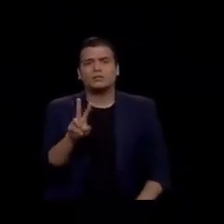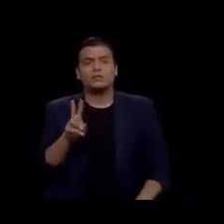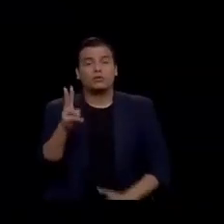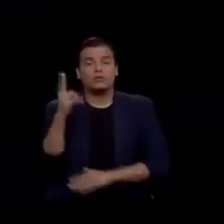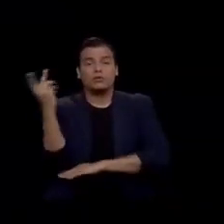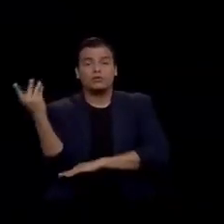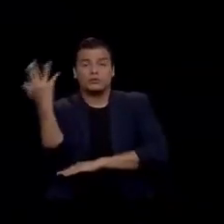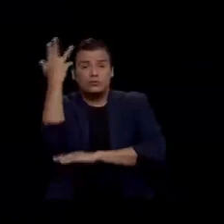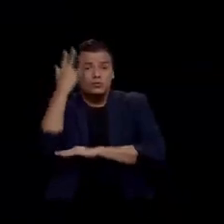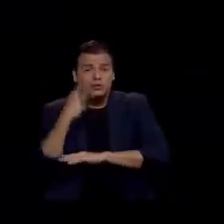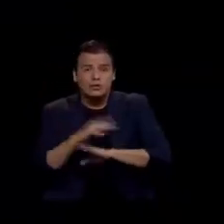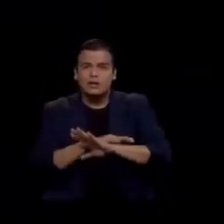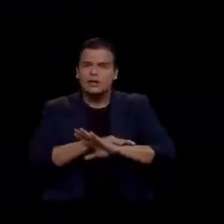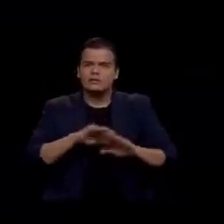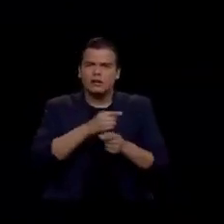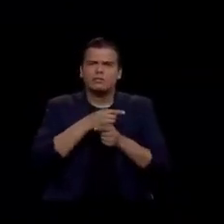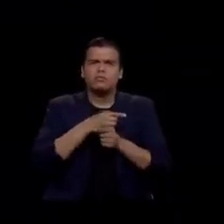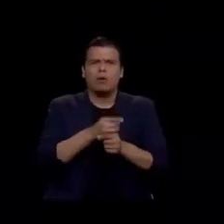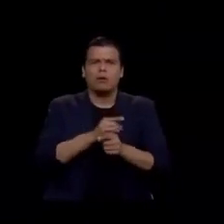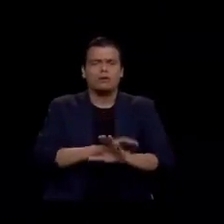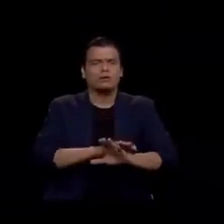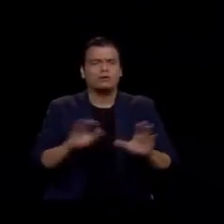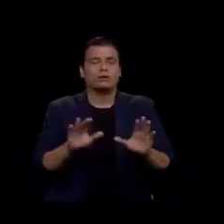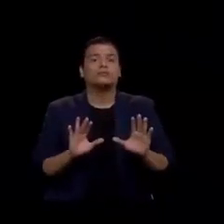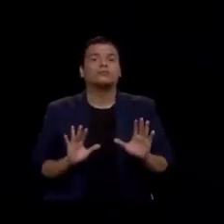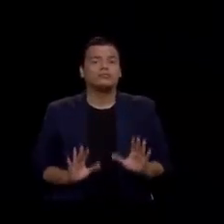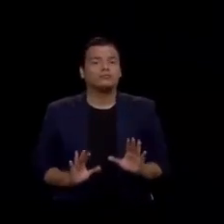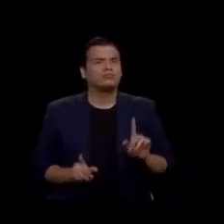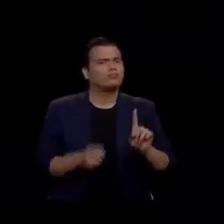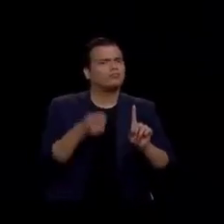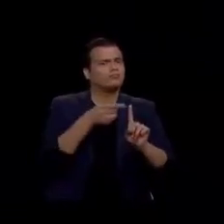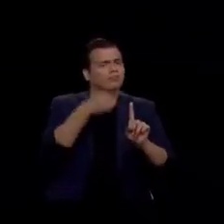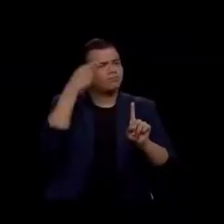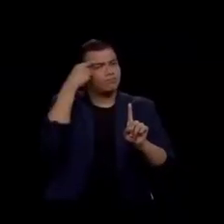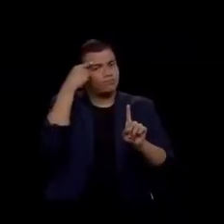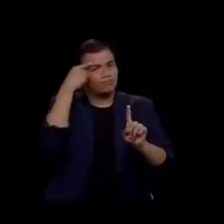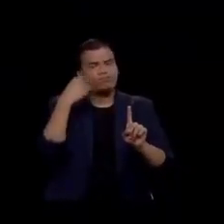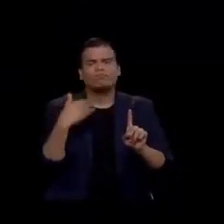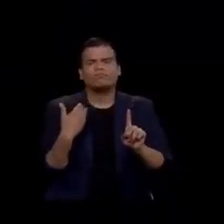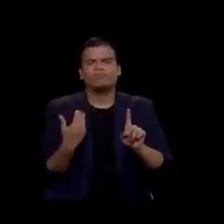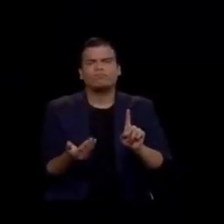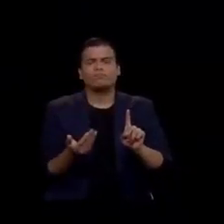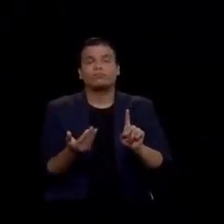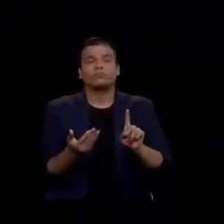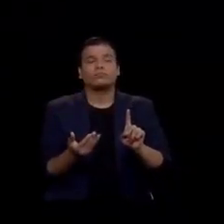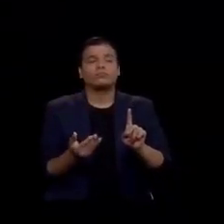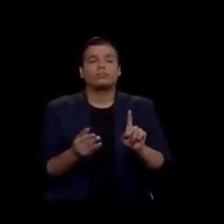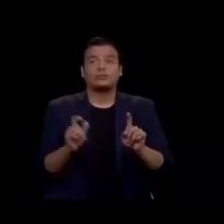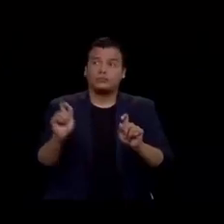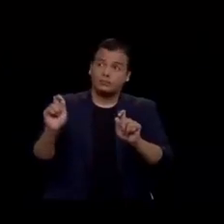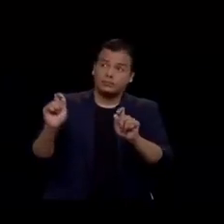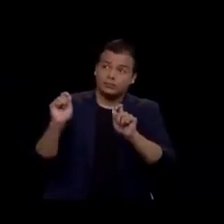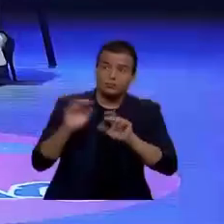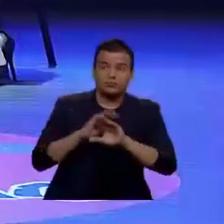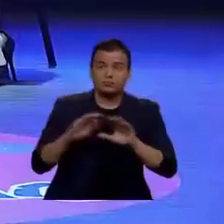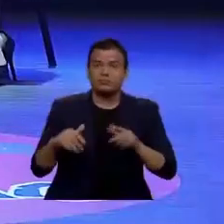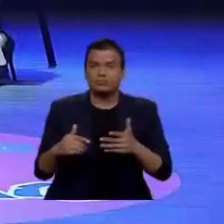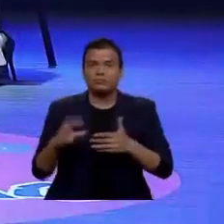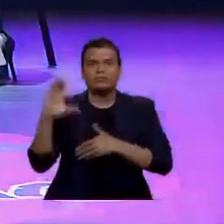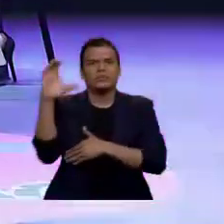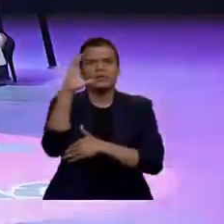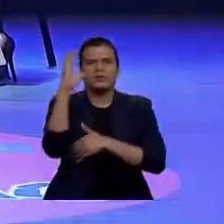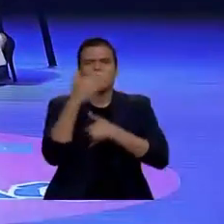haciendo empezamos claramente por asegurarnos que primero la para la primera parte de la tarea al presidente que es conectar a